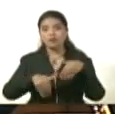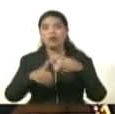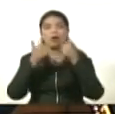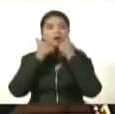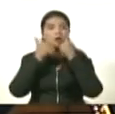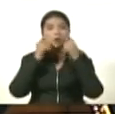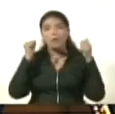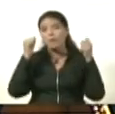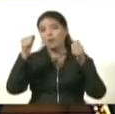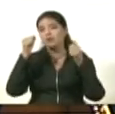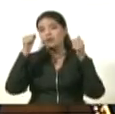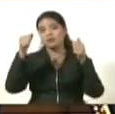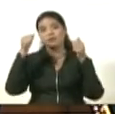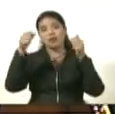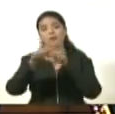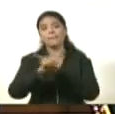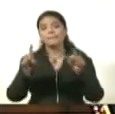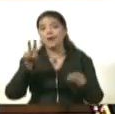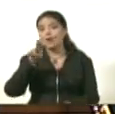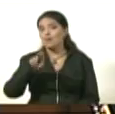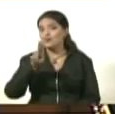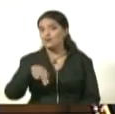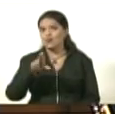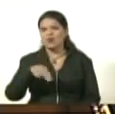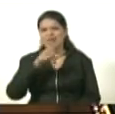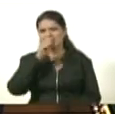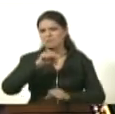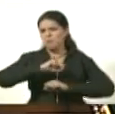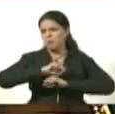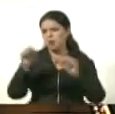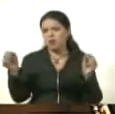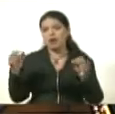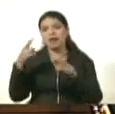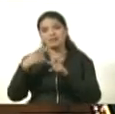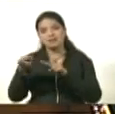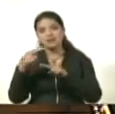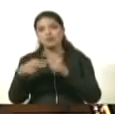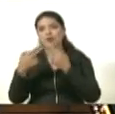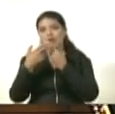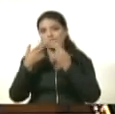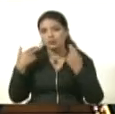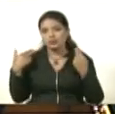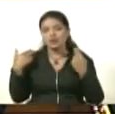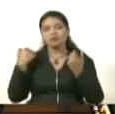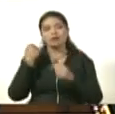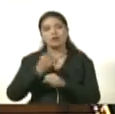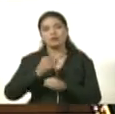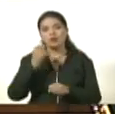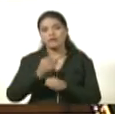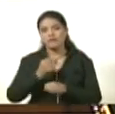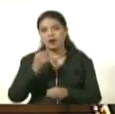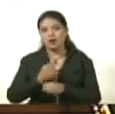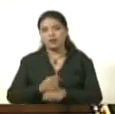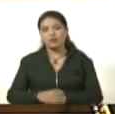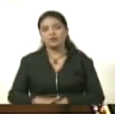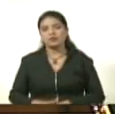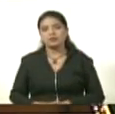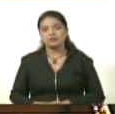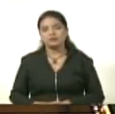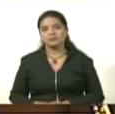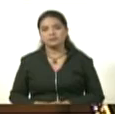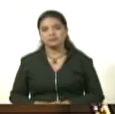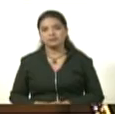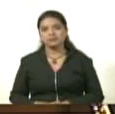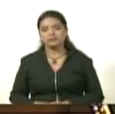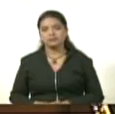protestando pacíficamente, pero nunca tirándole granadas a niños inocentes, a los magistrados, a los trabajadores, a los transeúntes.